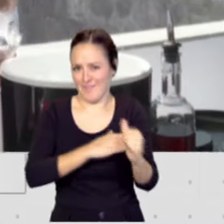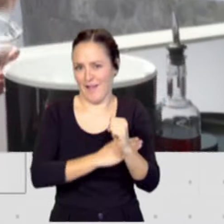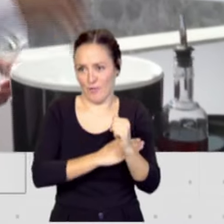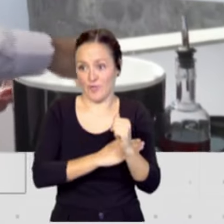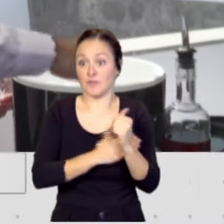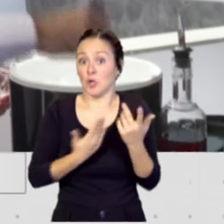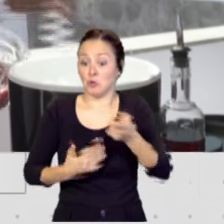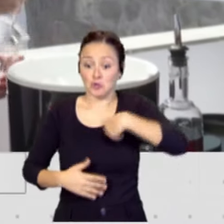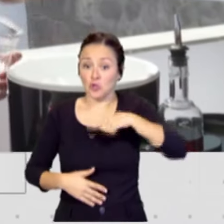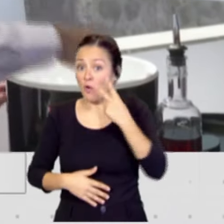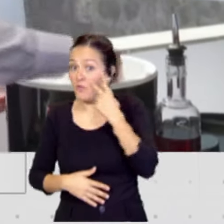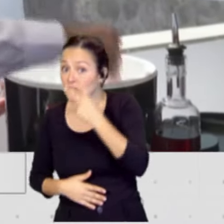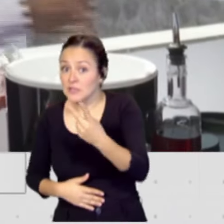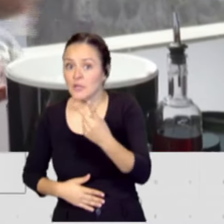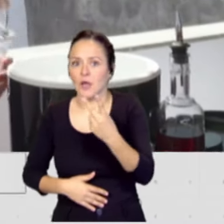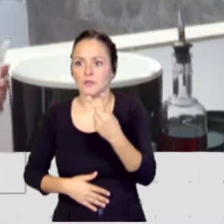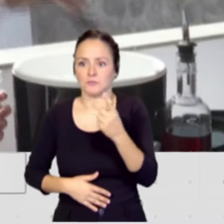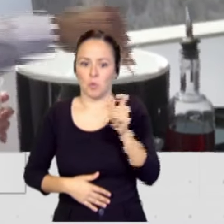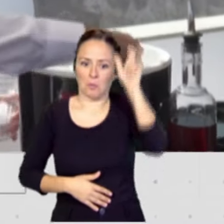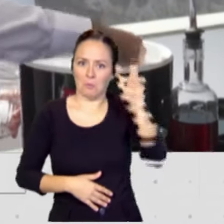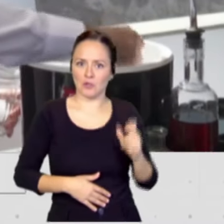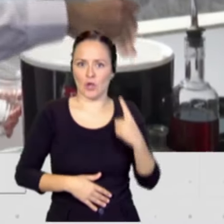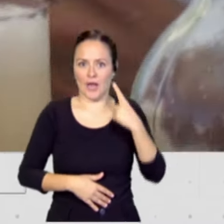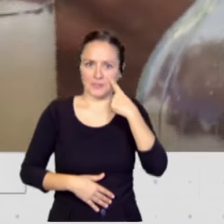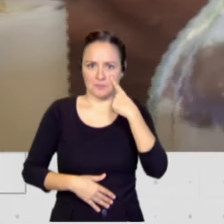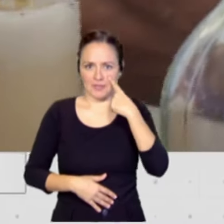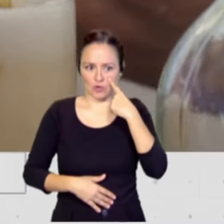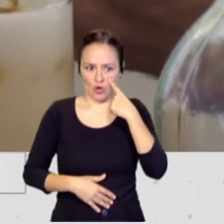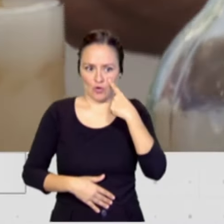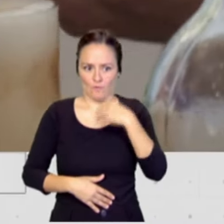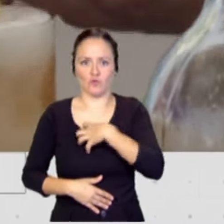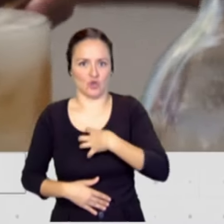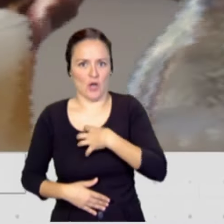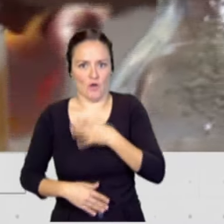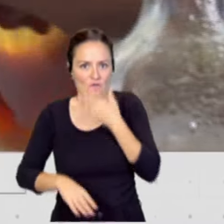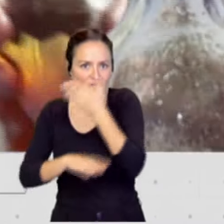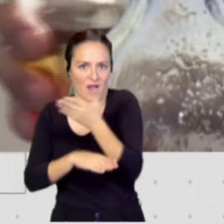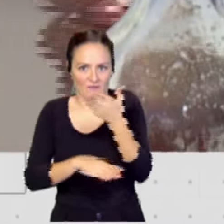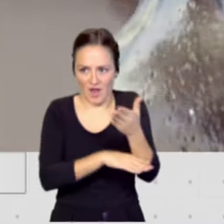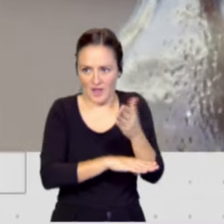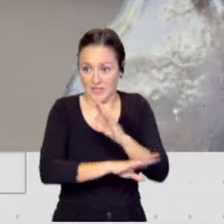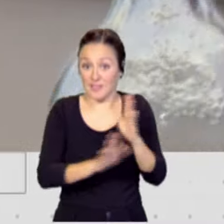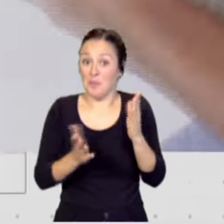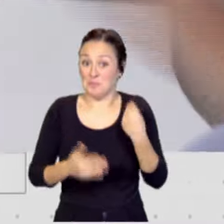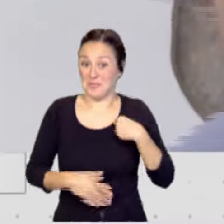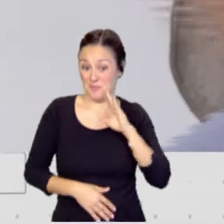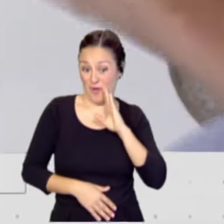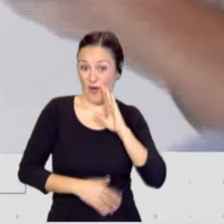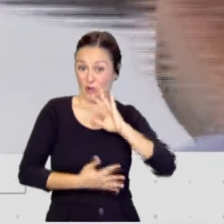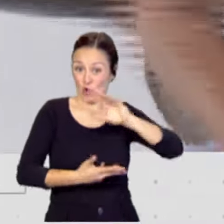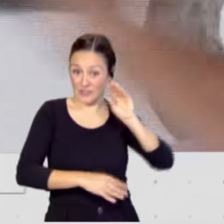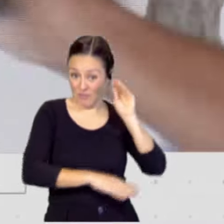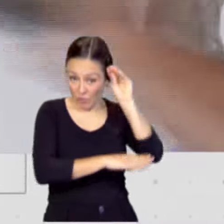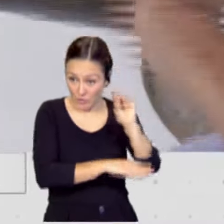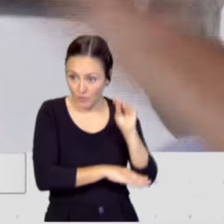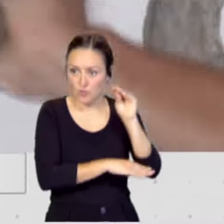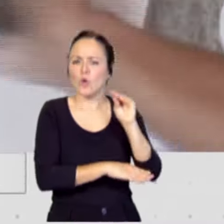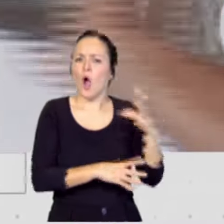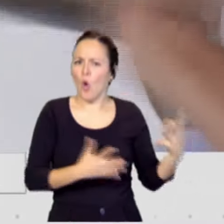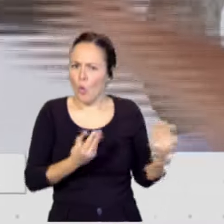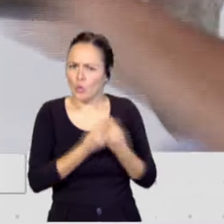hacemos solo funcionaros de la inspección pero en otras ocasiones y como has comentado en esta noticia de fuert Ventura la hacemos en colación con otros